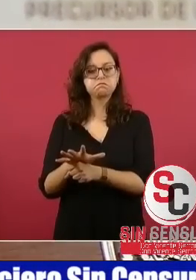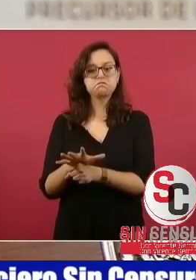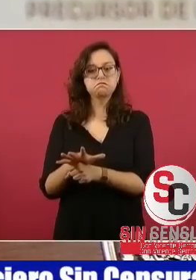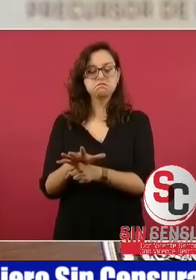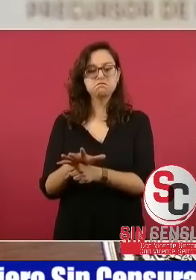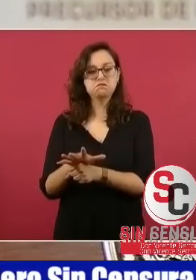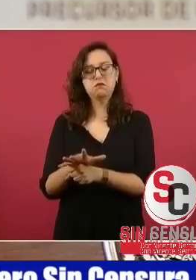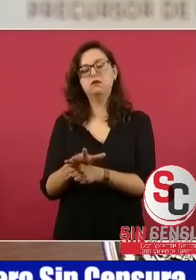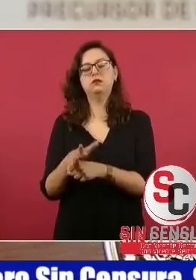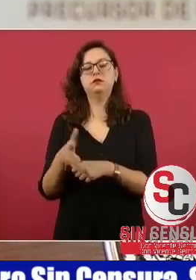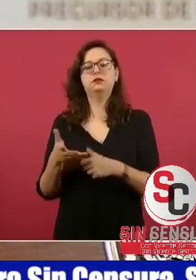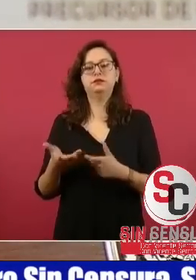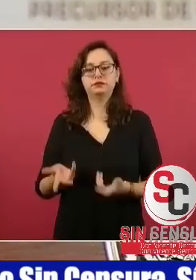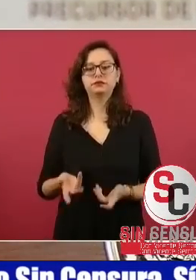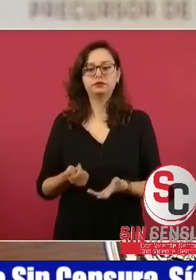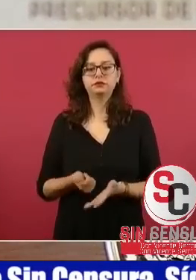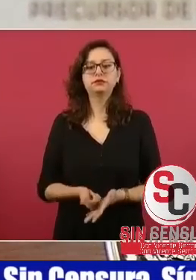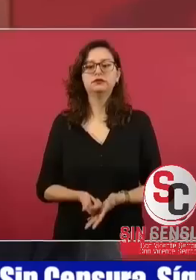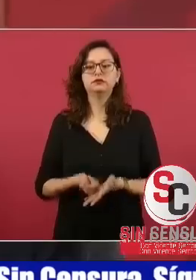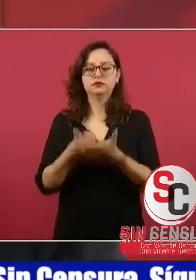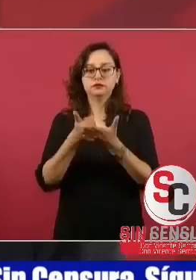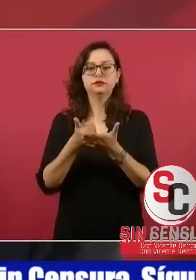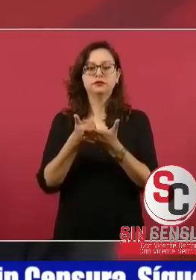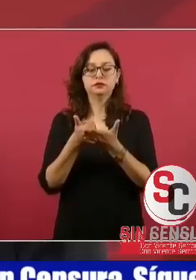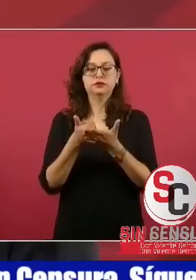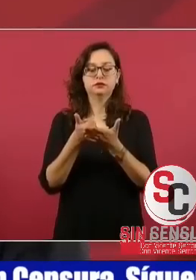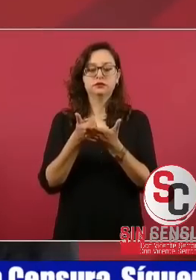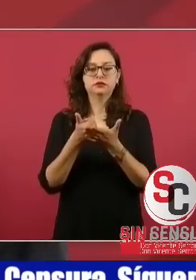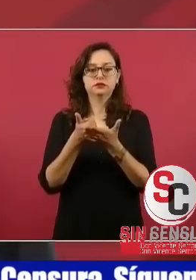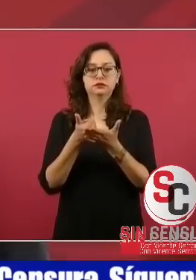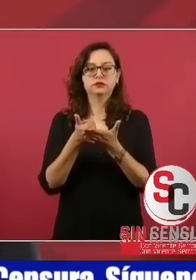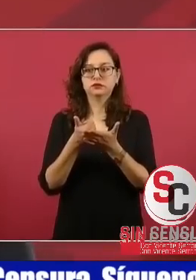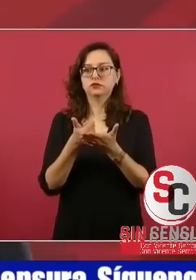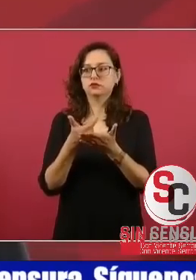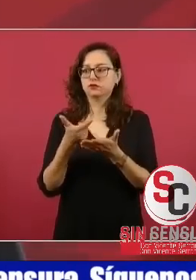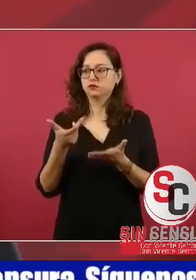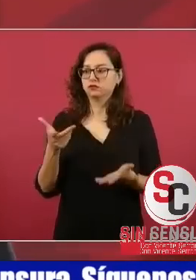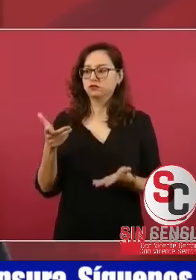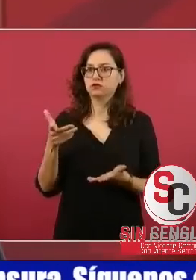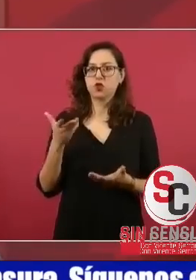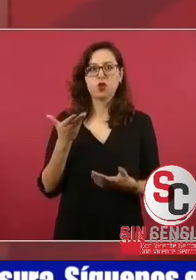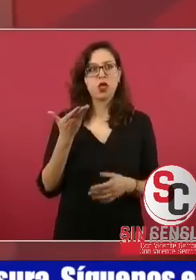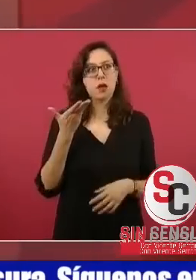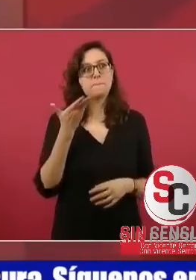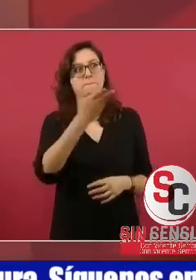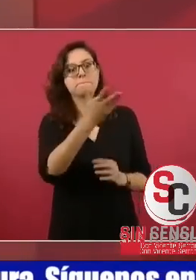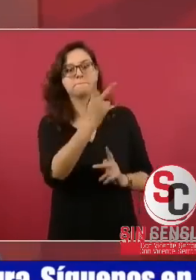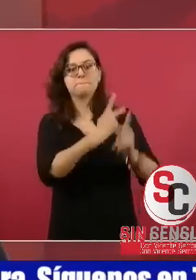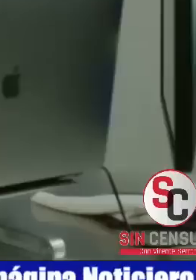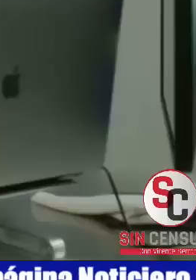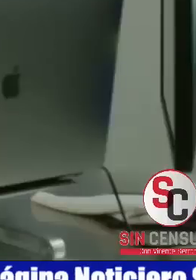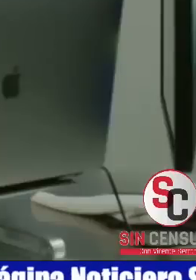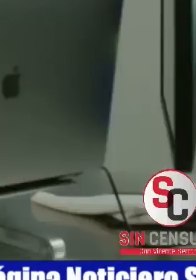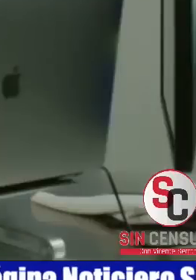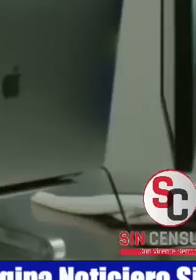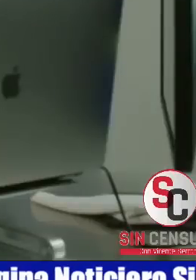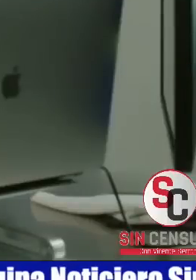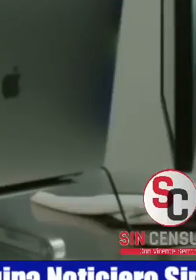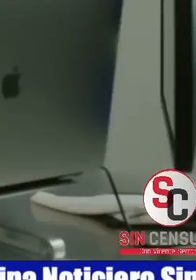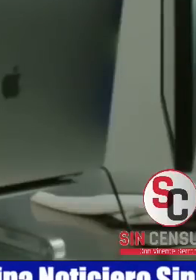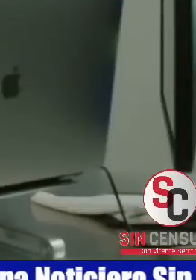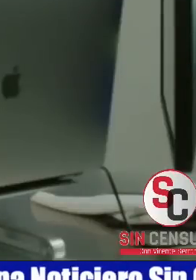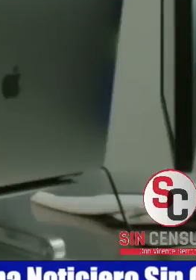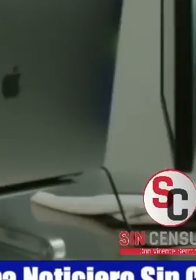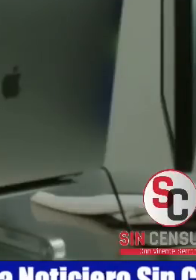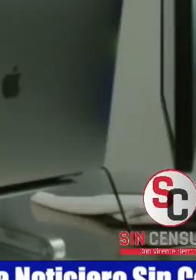de apoyos y aquí tú eres muy importante, Vicente, porque tu voz en Estados Unidos tiene un peso extraordinario. Creo